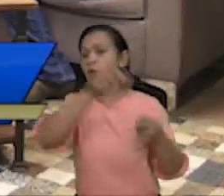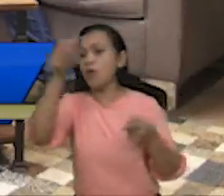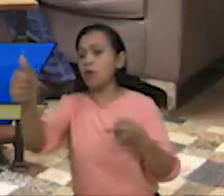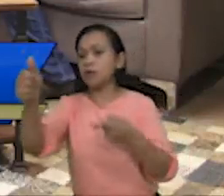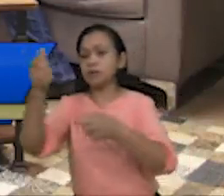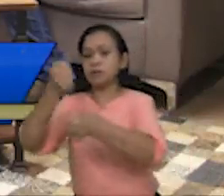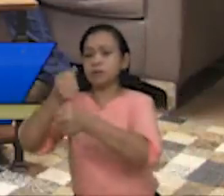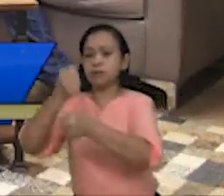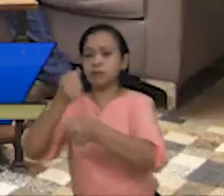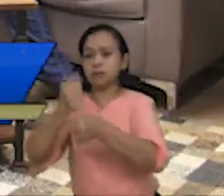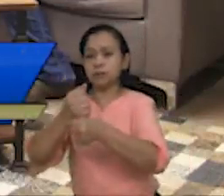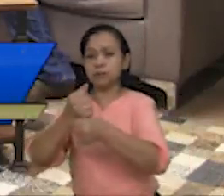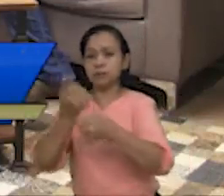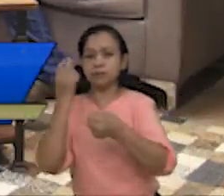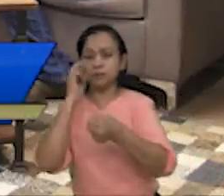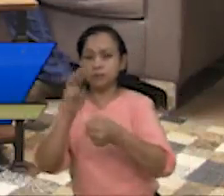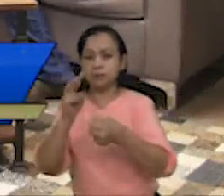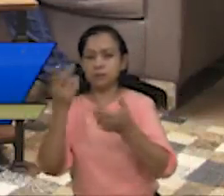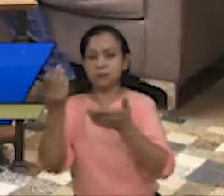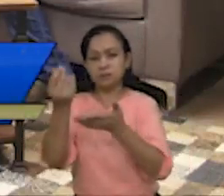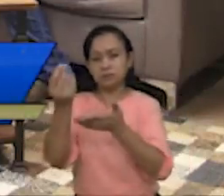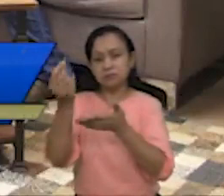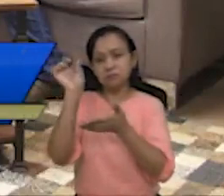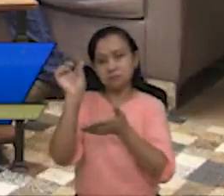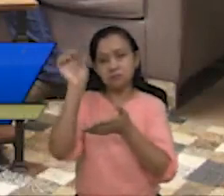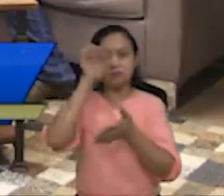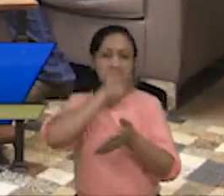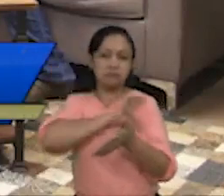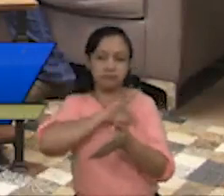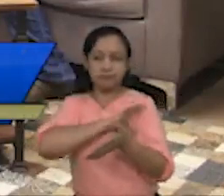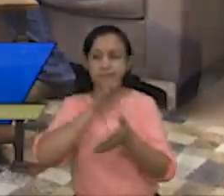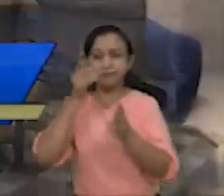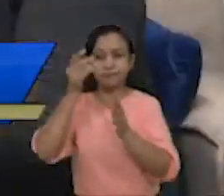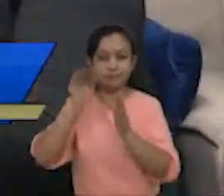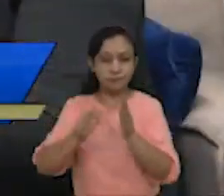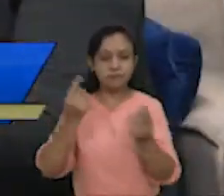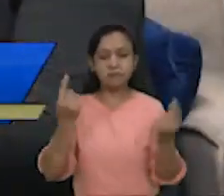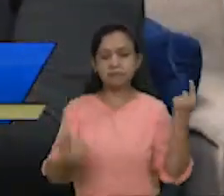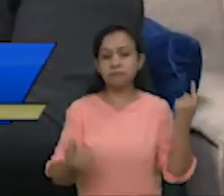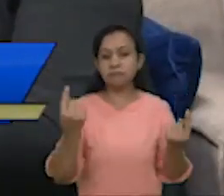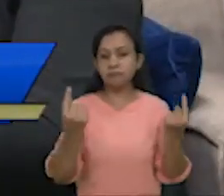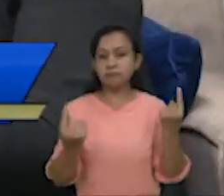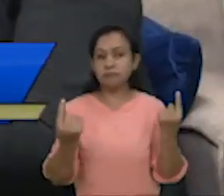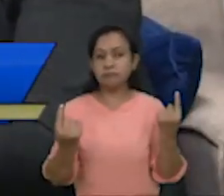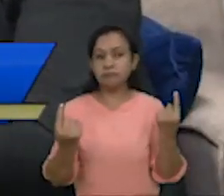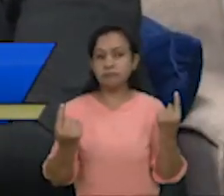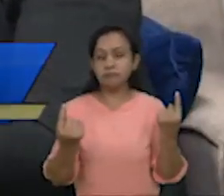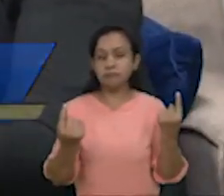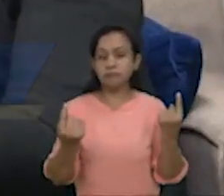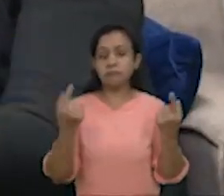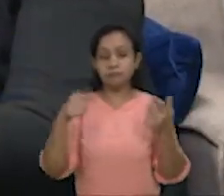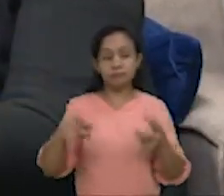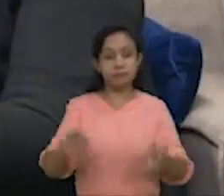medio y quizás percibiendo menos remuneración o teniendo un salario más bajo. Yo creo que en esta vida hay que ser